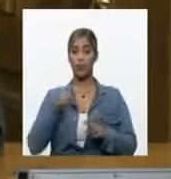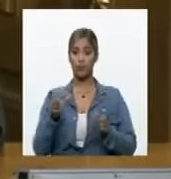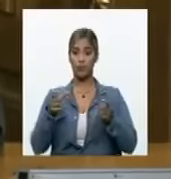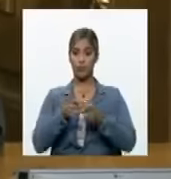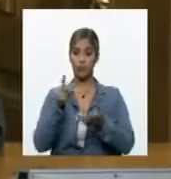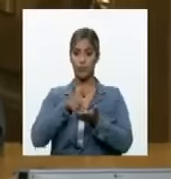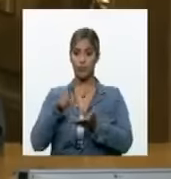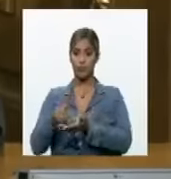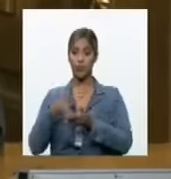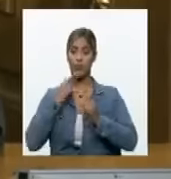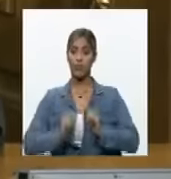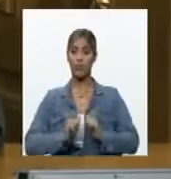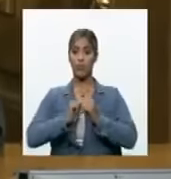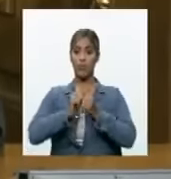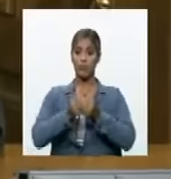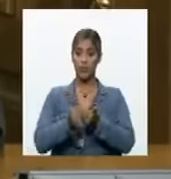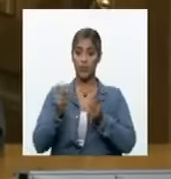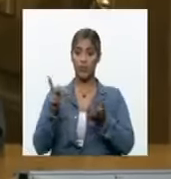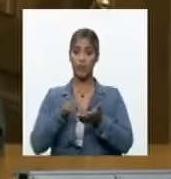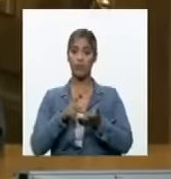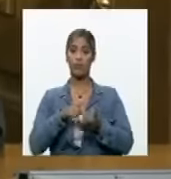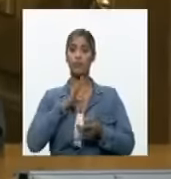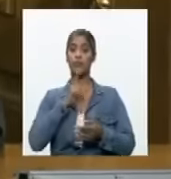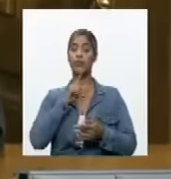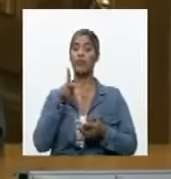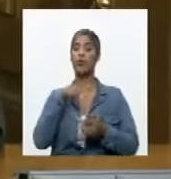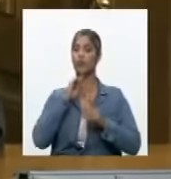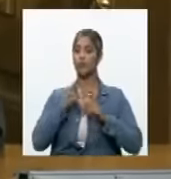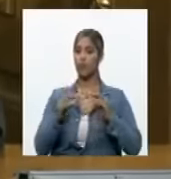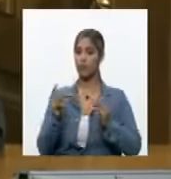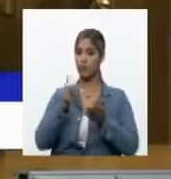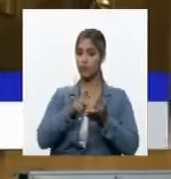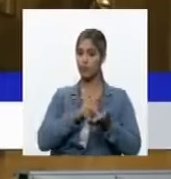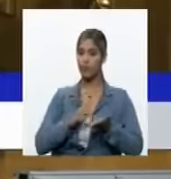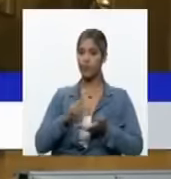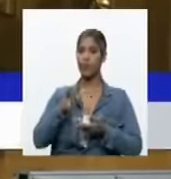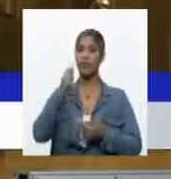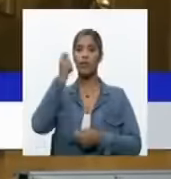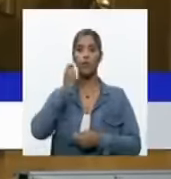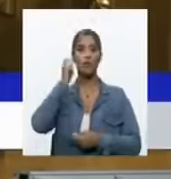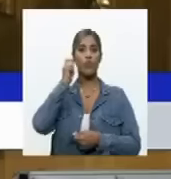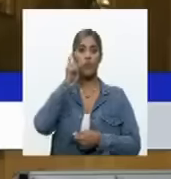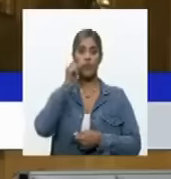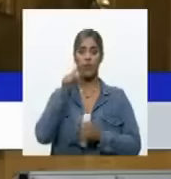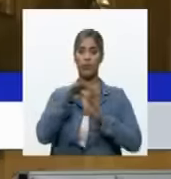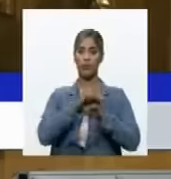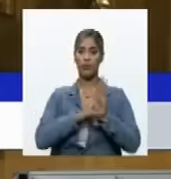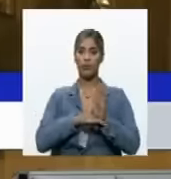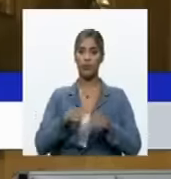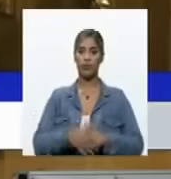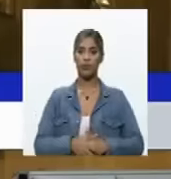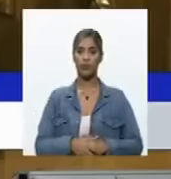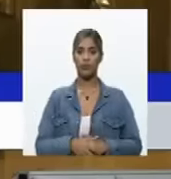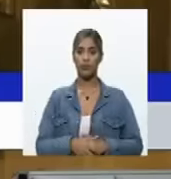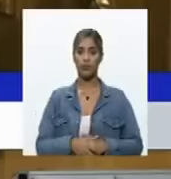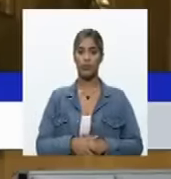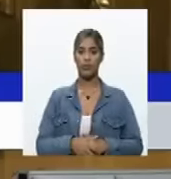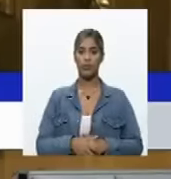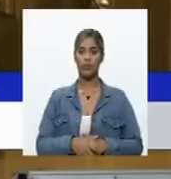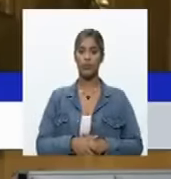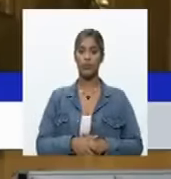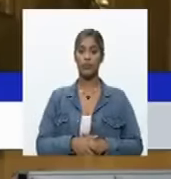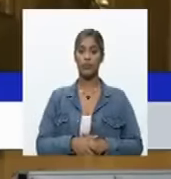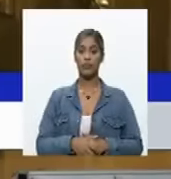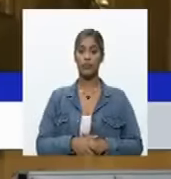Reglamentario, abrió la sesión ordinaria con la asistencia de la Junta Directiva en Pleno y de las diputadas y de los diputados indicados en lista anexa. Acto seguido, el